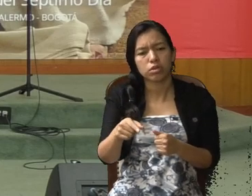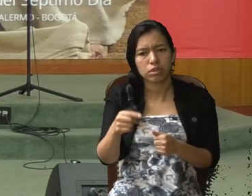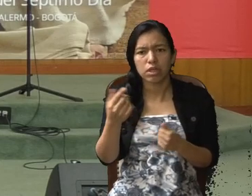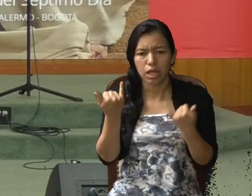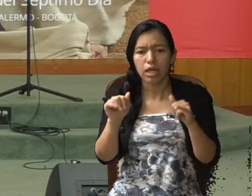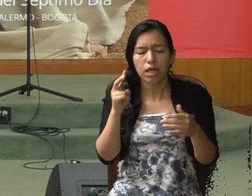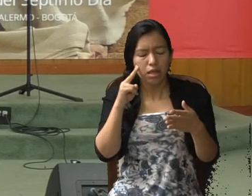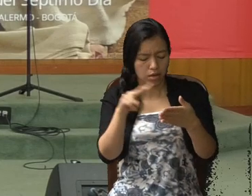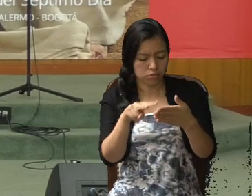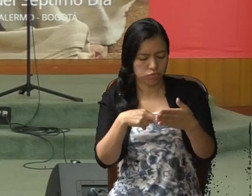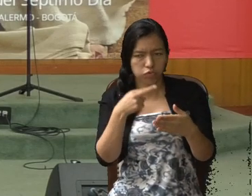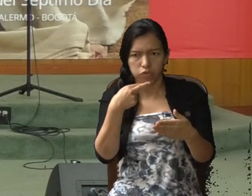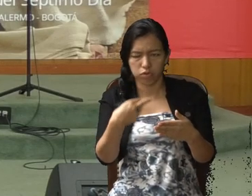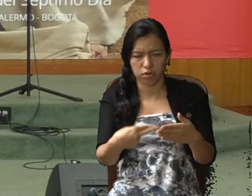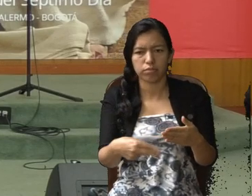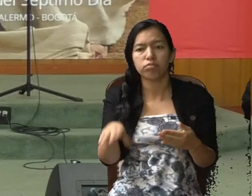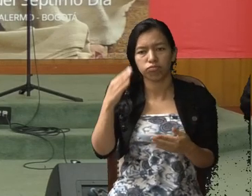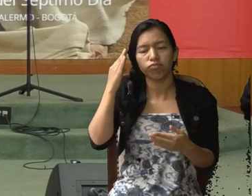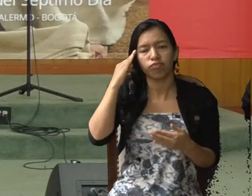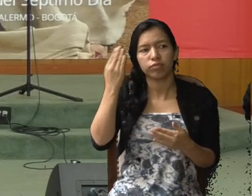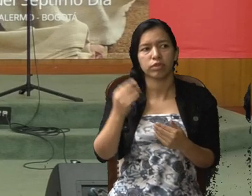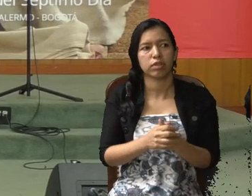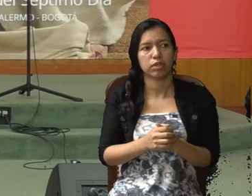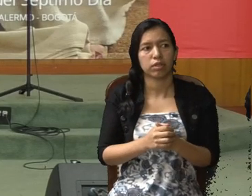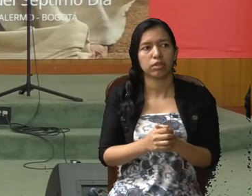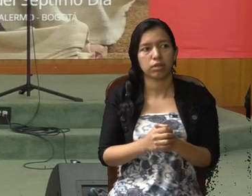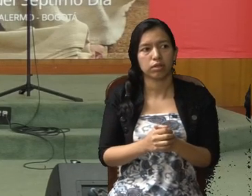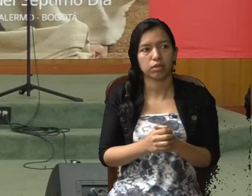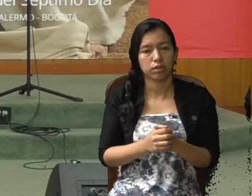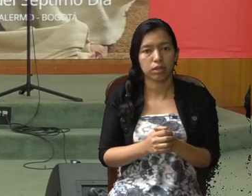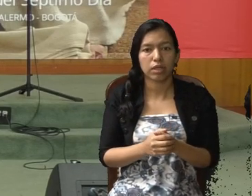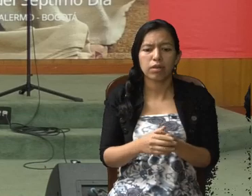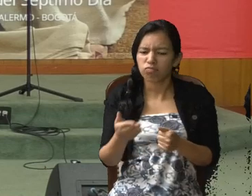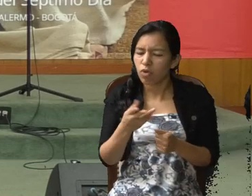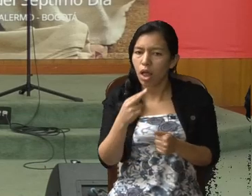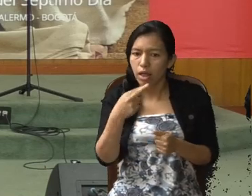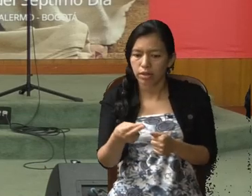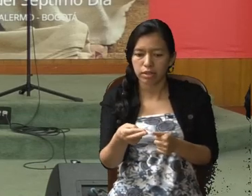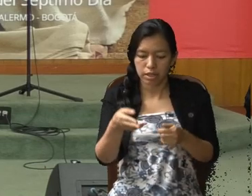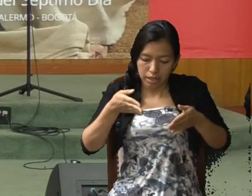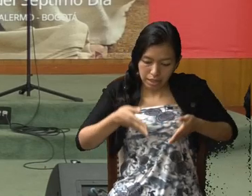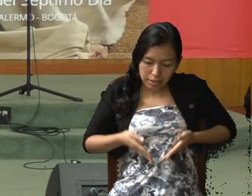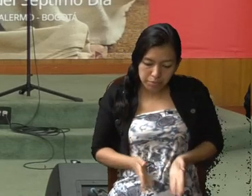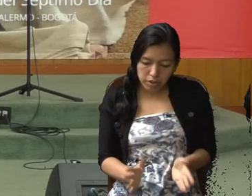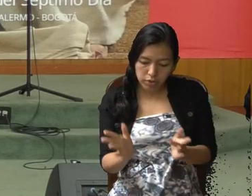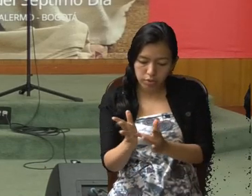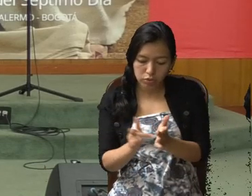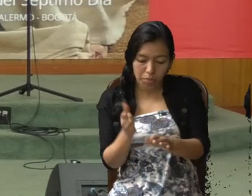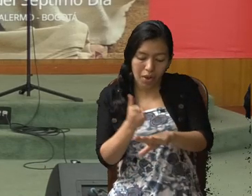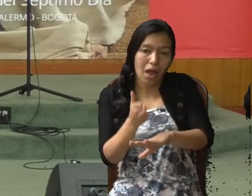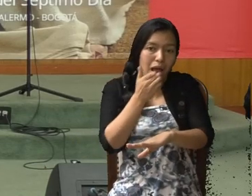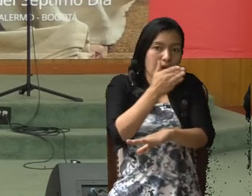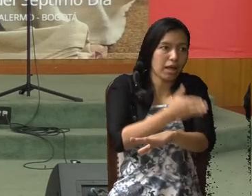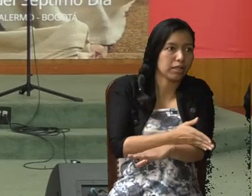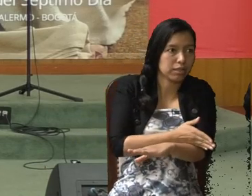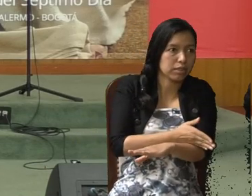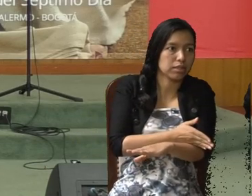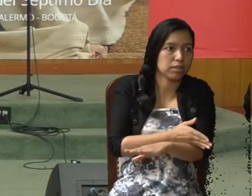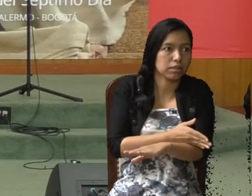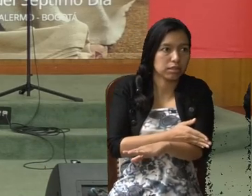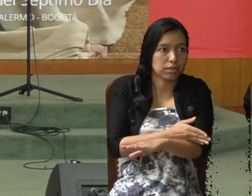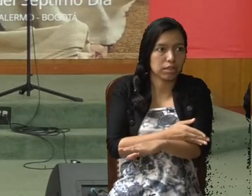han escuchado esa historia y es la historia del nacimiento de Cristo Jesús. Pero antes del nacimiento de Cristo Jesús viene el momento en que la